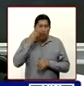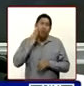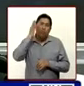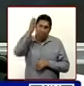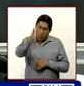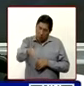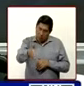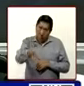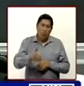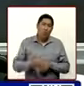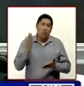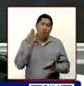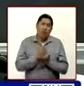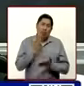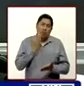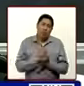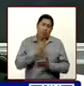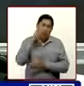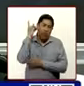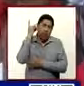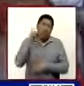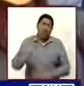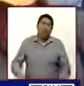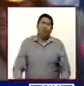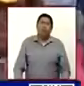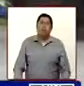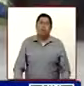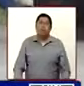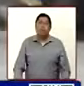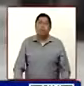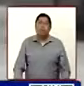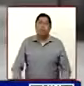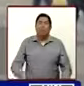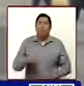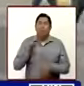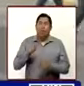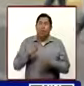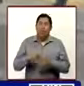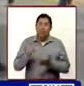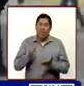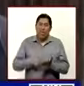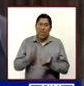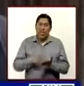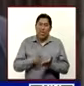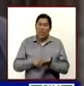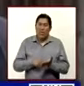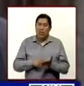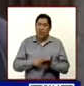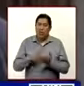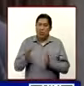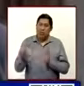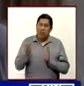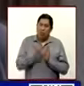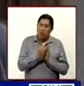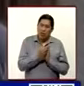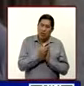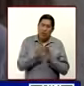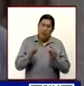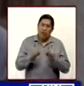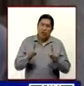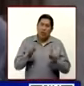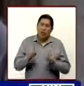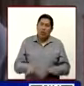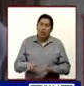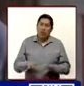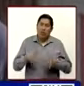a nivel nacional. Bueno, debe anularse esa exigencia de incorporar el examen de